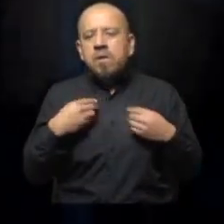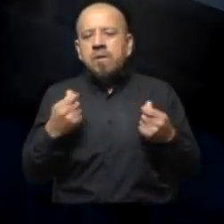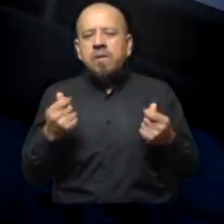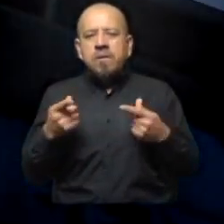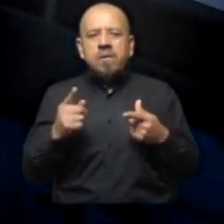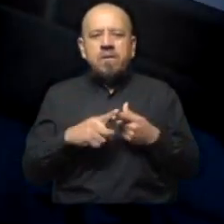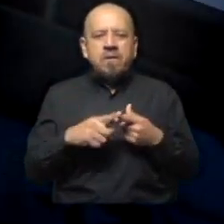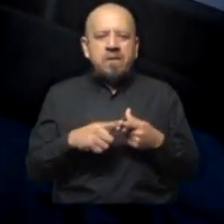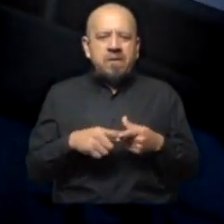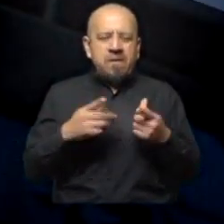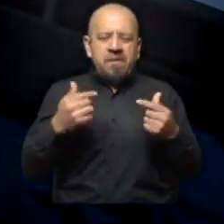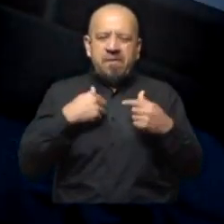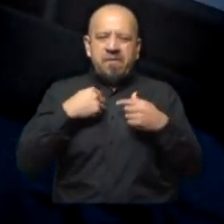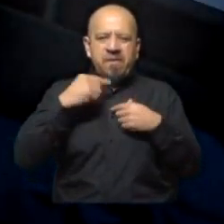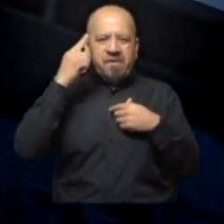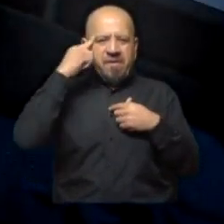para mí